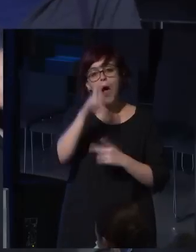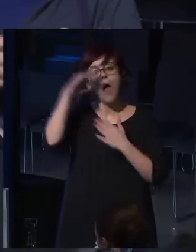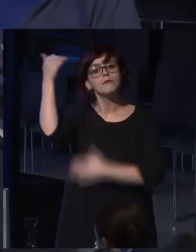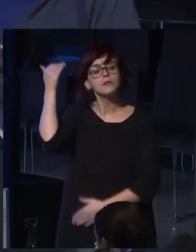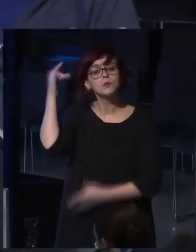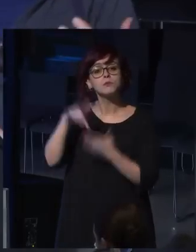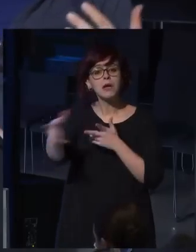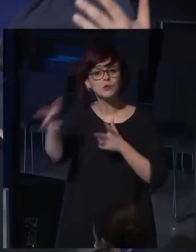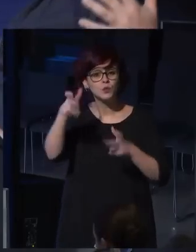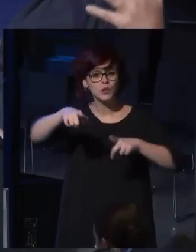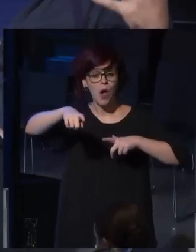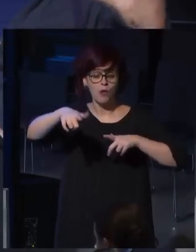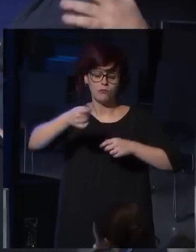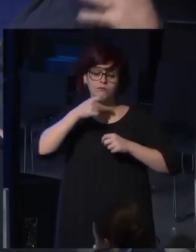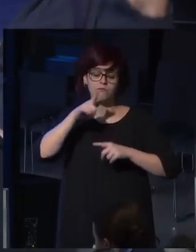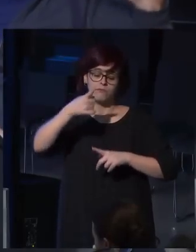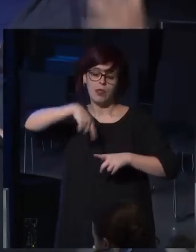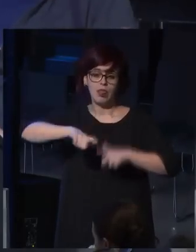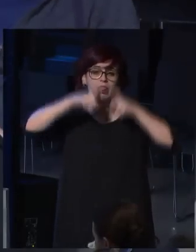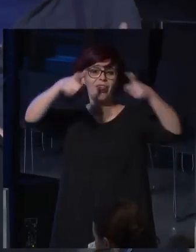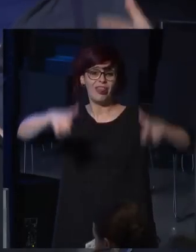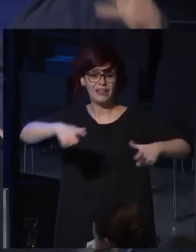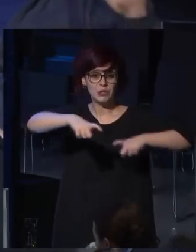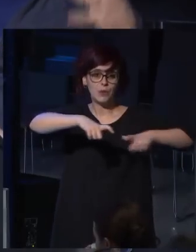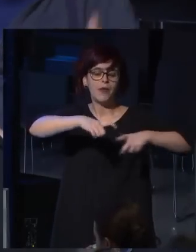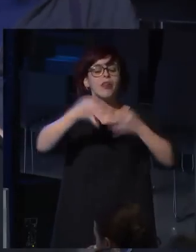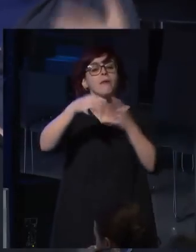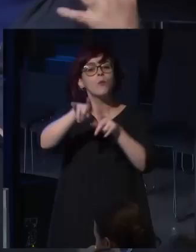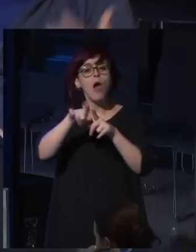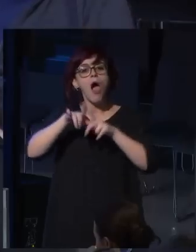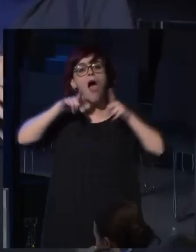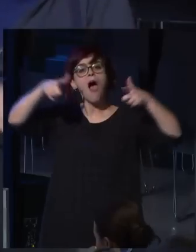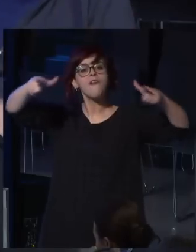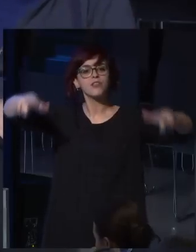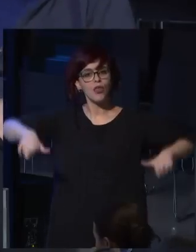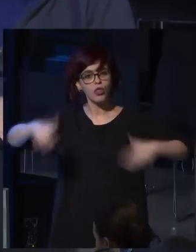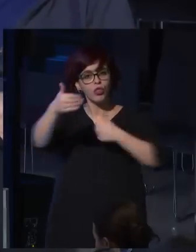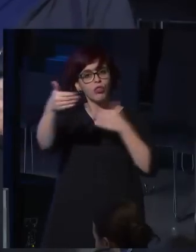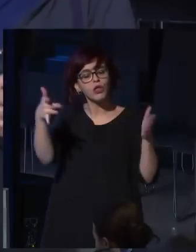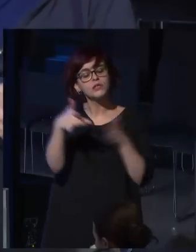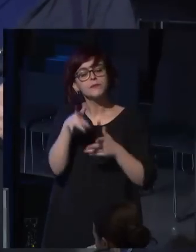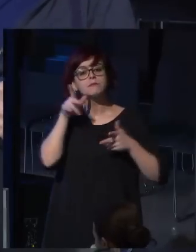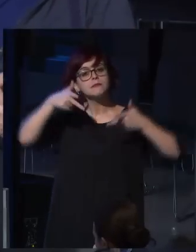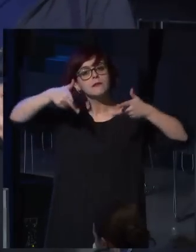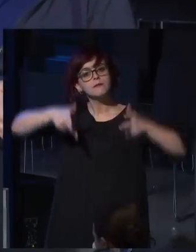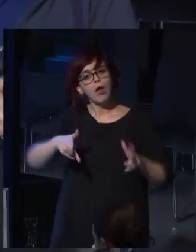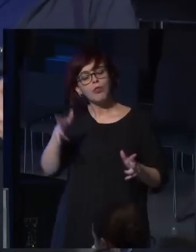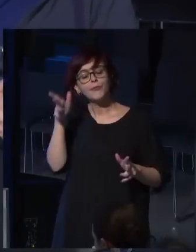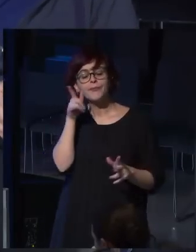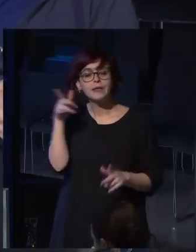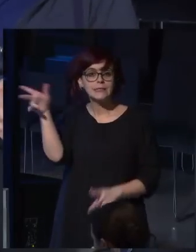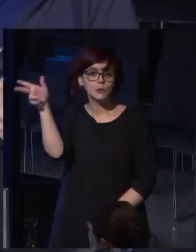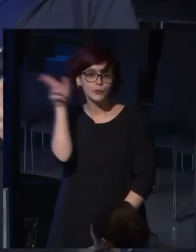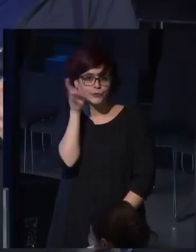antiguamente tú cuando escuchabas un disco generalmente tenía que ser una habitación, que te tenías que sentar a escuchar el disco, y hoy en día pues los formatos móviles